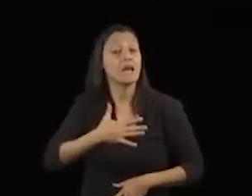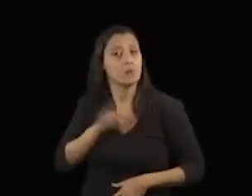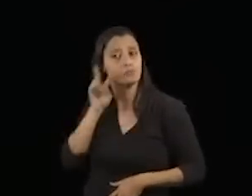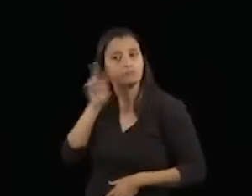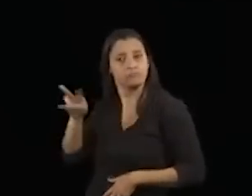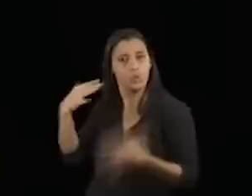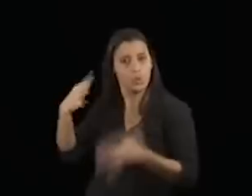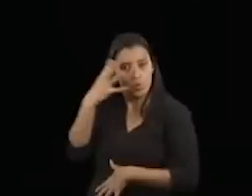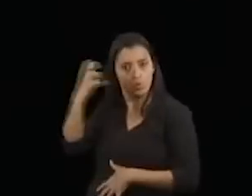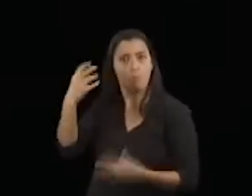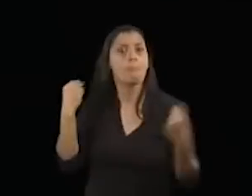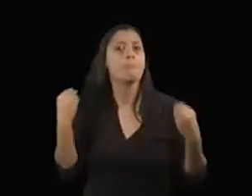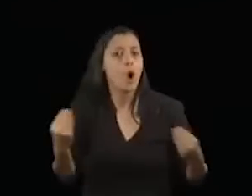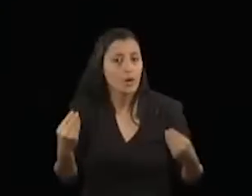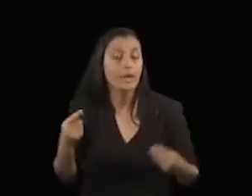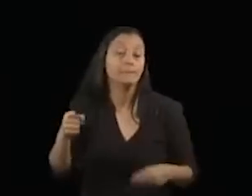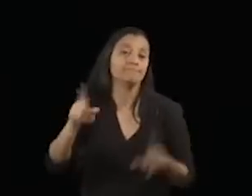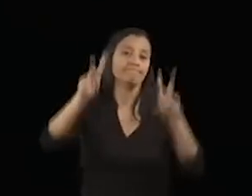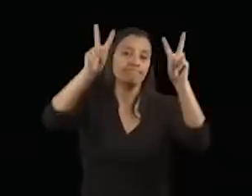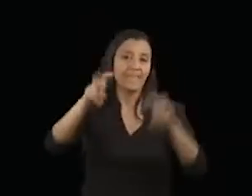Porque la inteligencia artificial